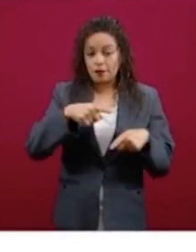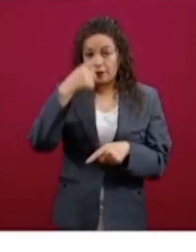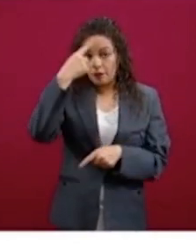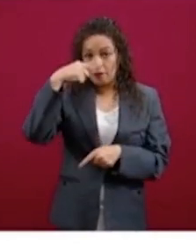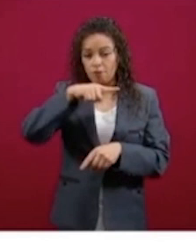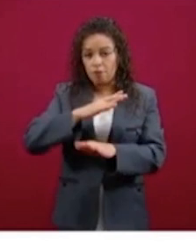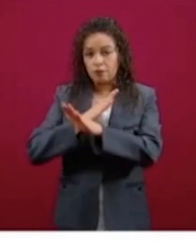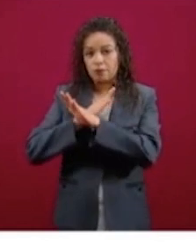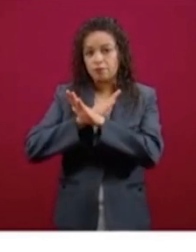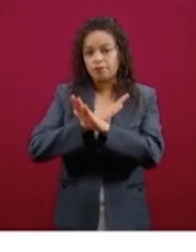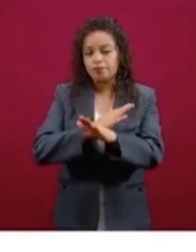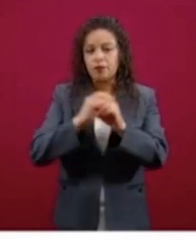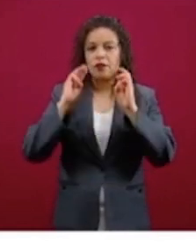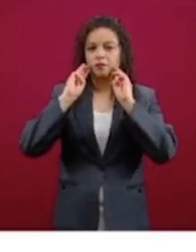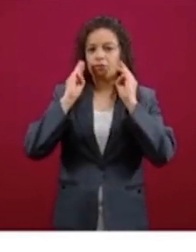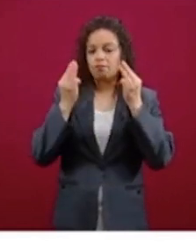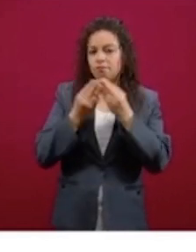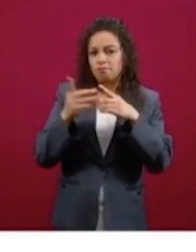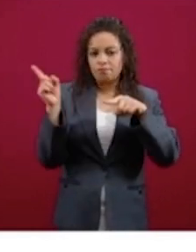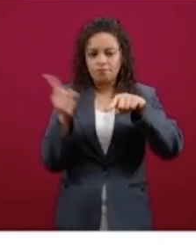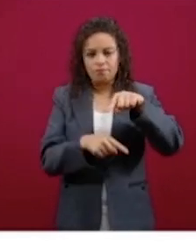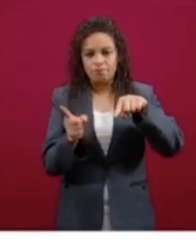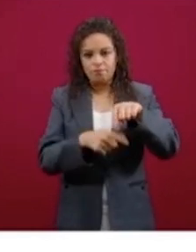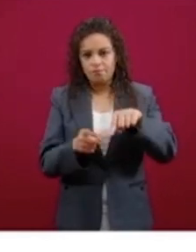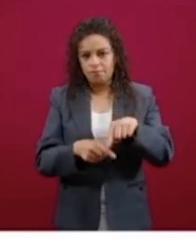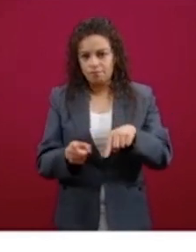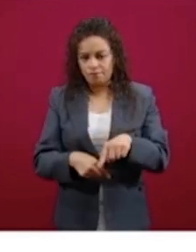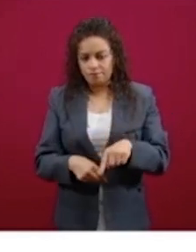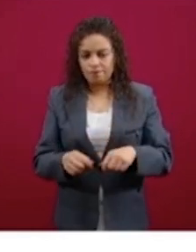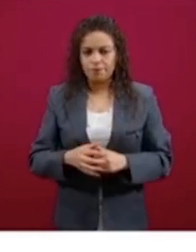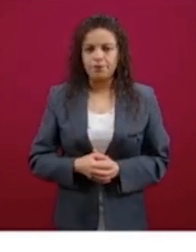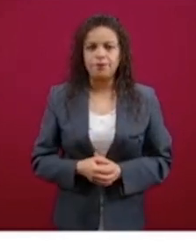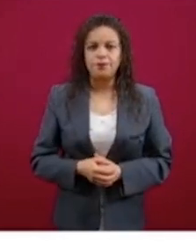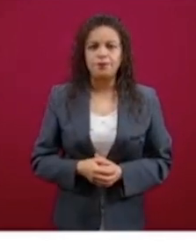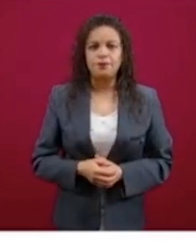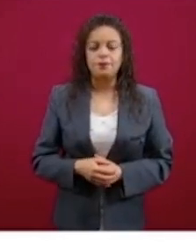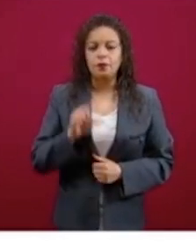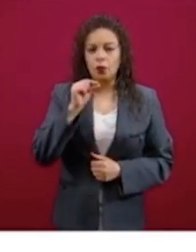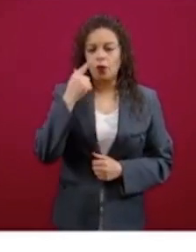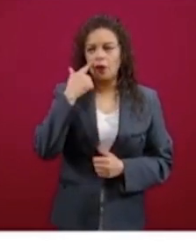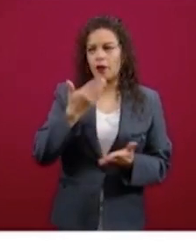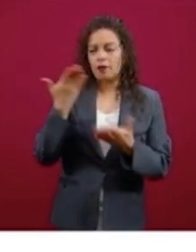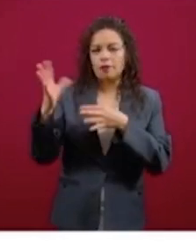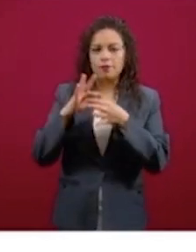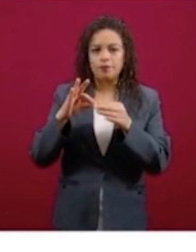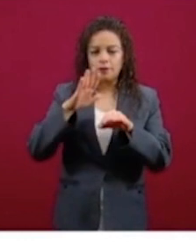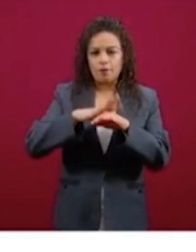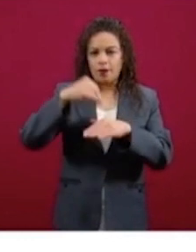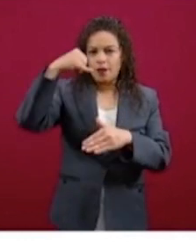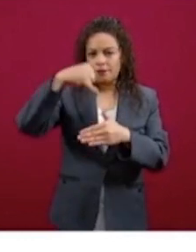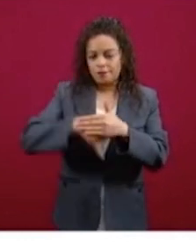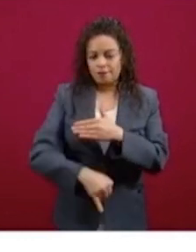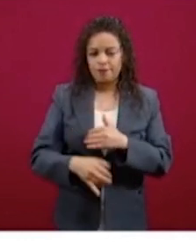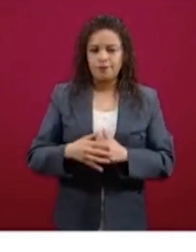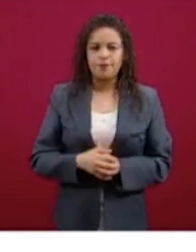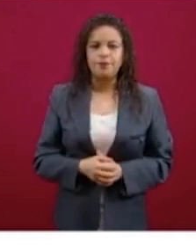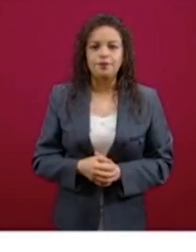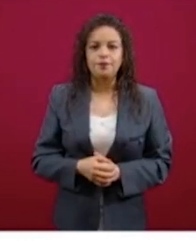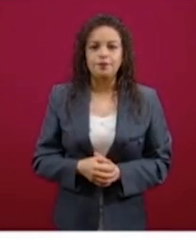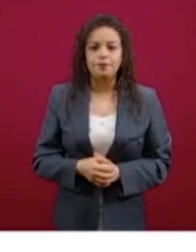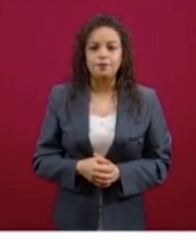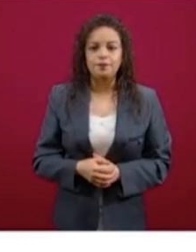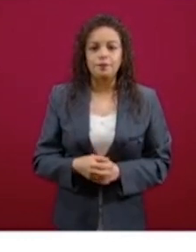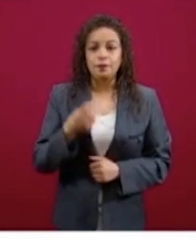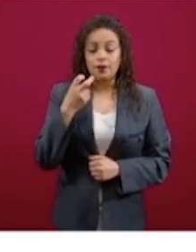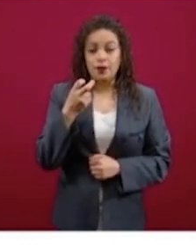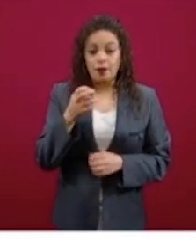combate a la delincuencia cubriendo una serie de misiones que ahorita las vamos a ver como fuerza operativa de este